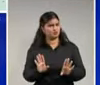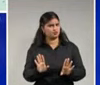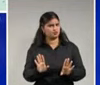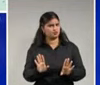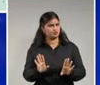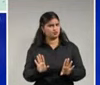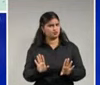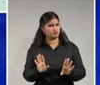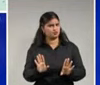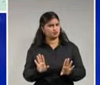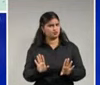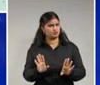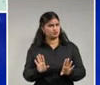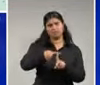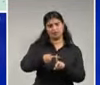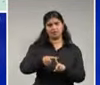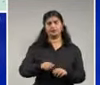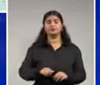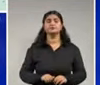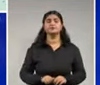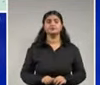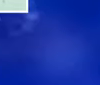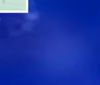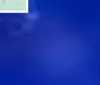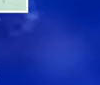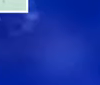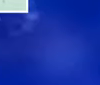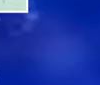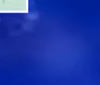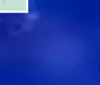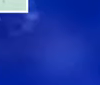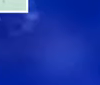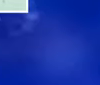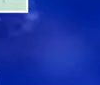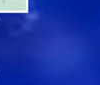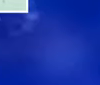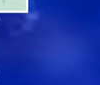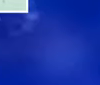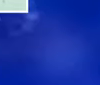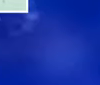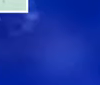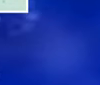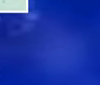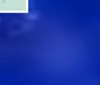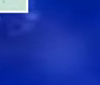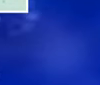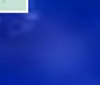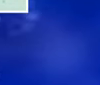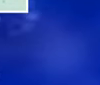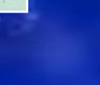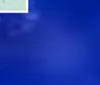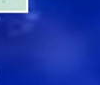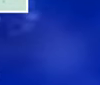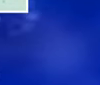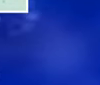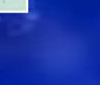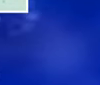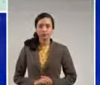20, menos de 20 por 100.000 habitantes. Y fíjense cómo a partir de la semana 44,